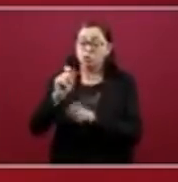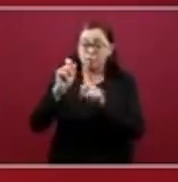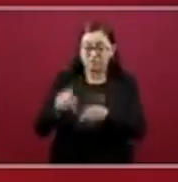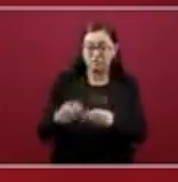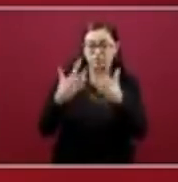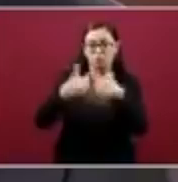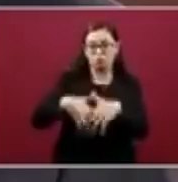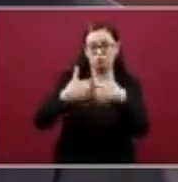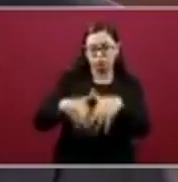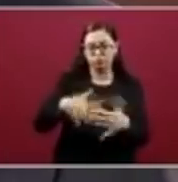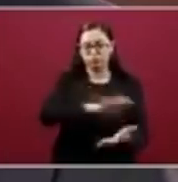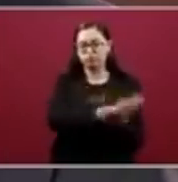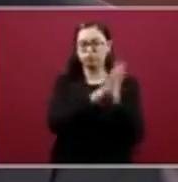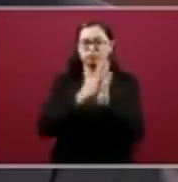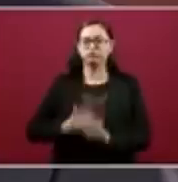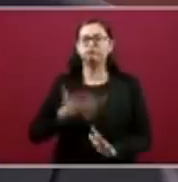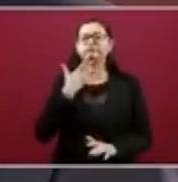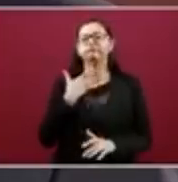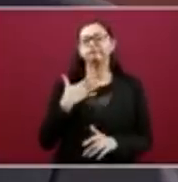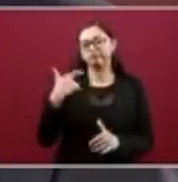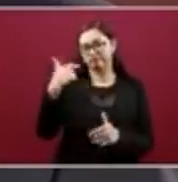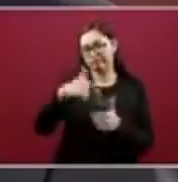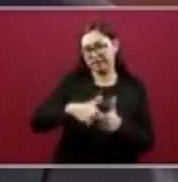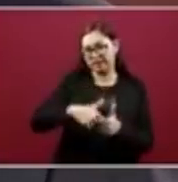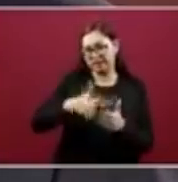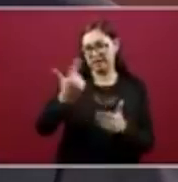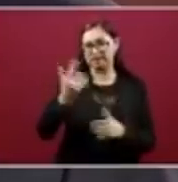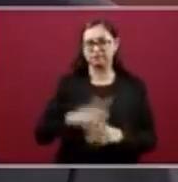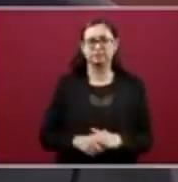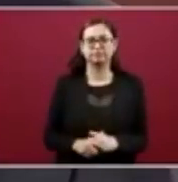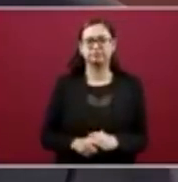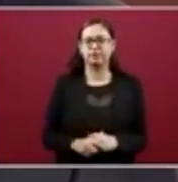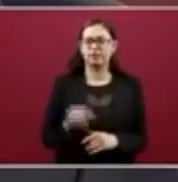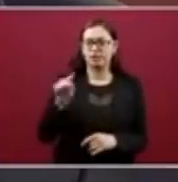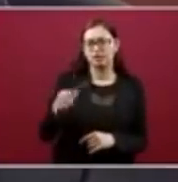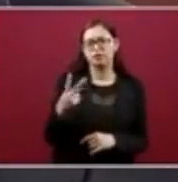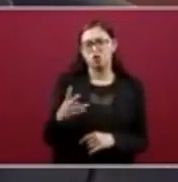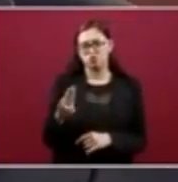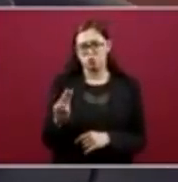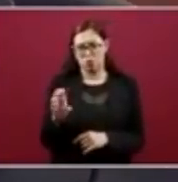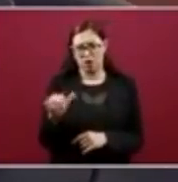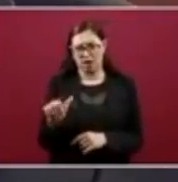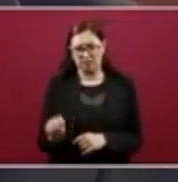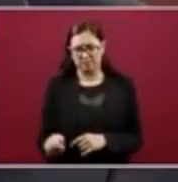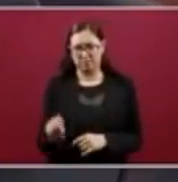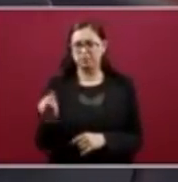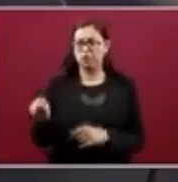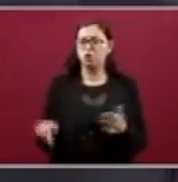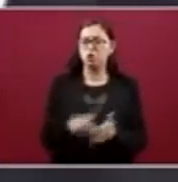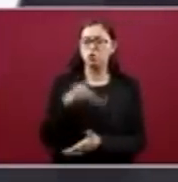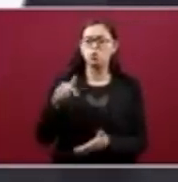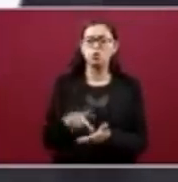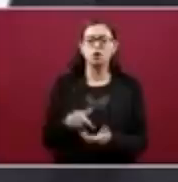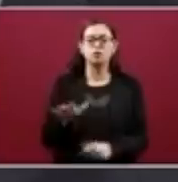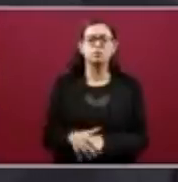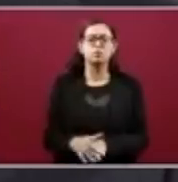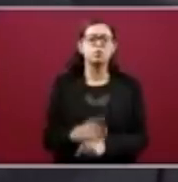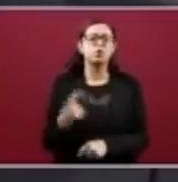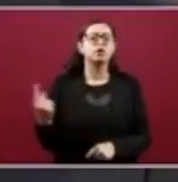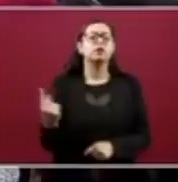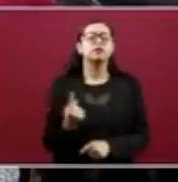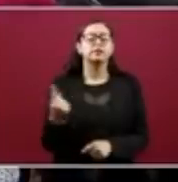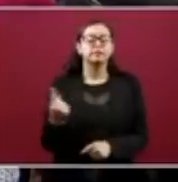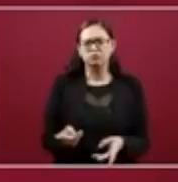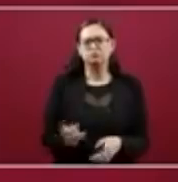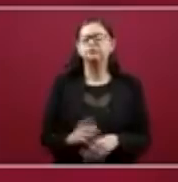petróleo en Dos Bocas. En su conferencia de prensa matutina este 13 de marzo, el mandatario señaló que la economía del país va